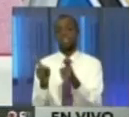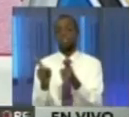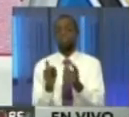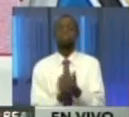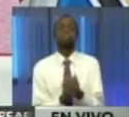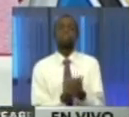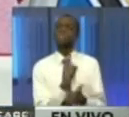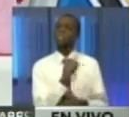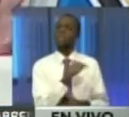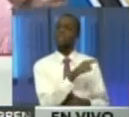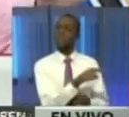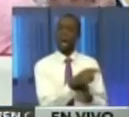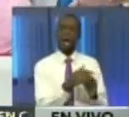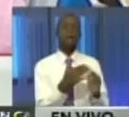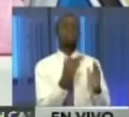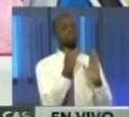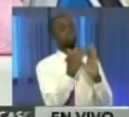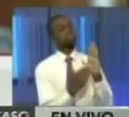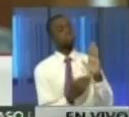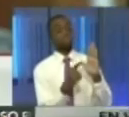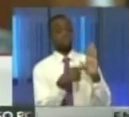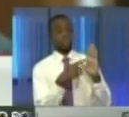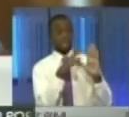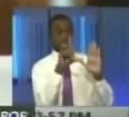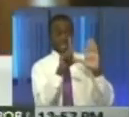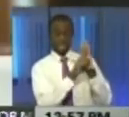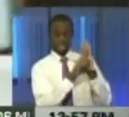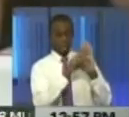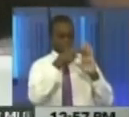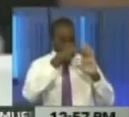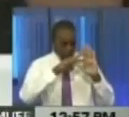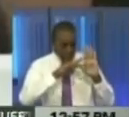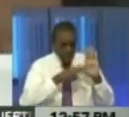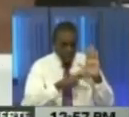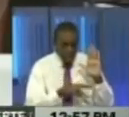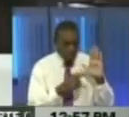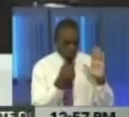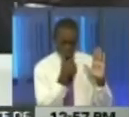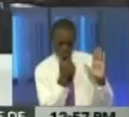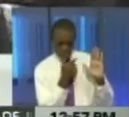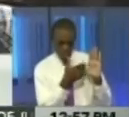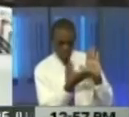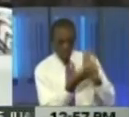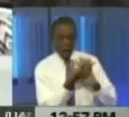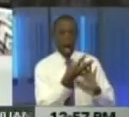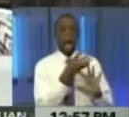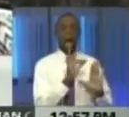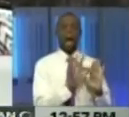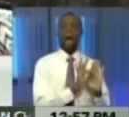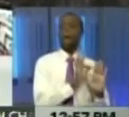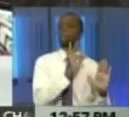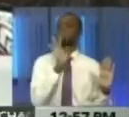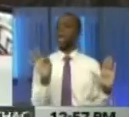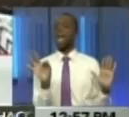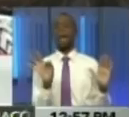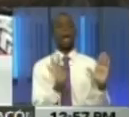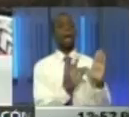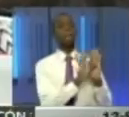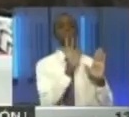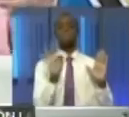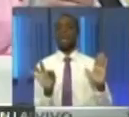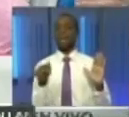interesada sobre, cuando se tergiversa la norma, se busca una aplicación interesada sobre esa norma que